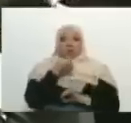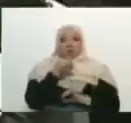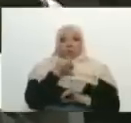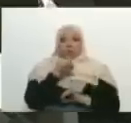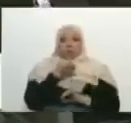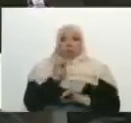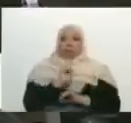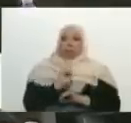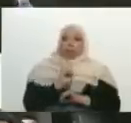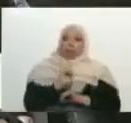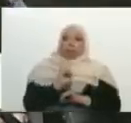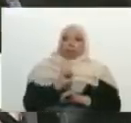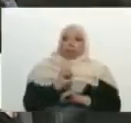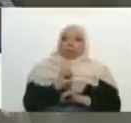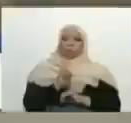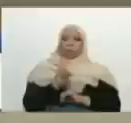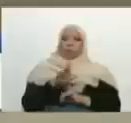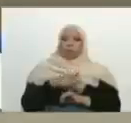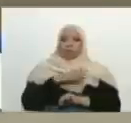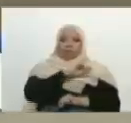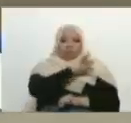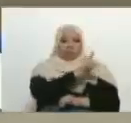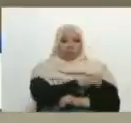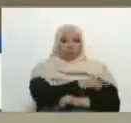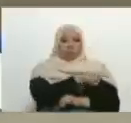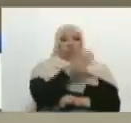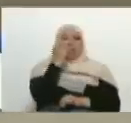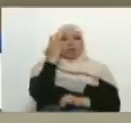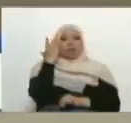ese país hay separación de poderes. Todos sabemos